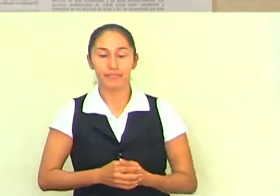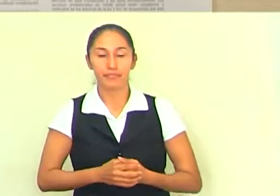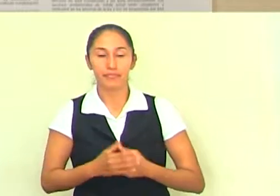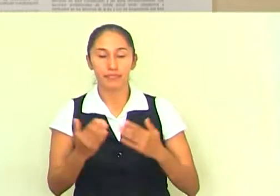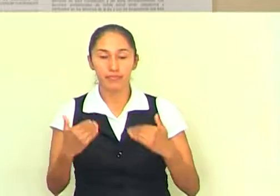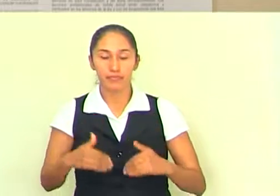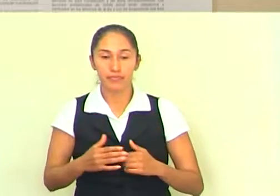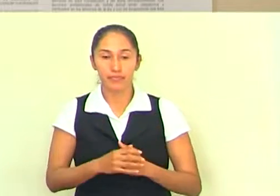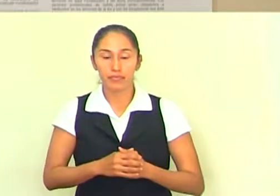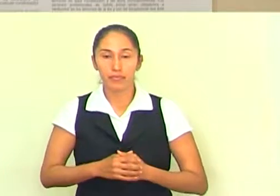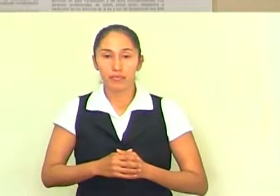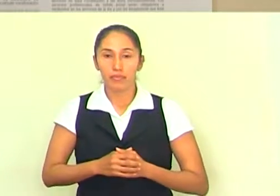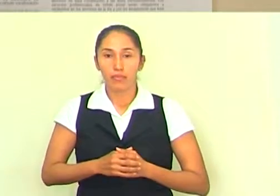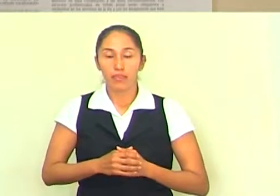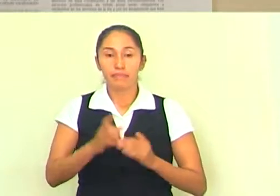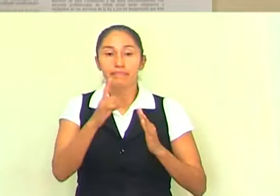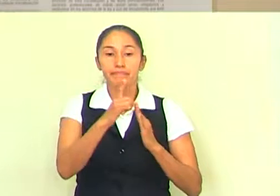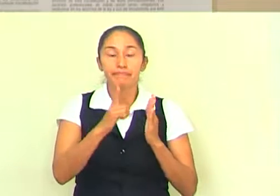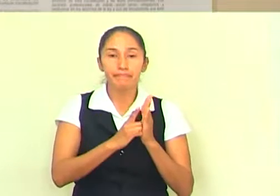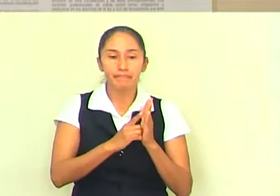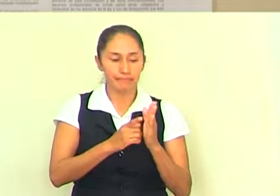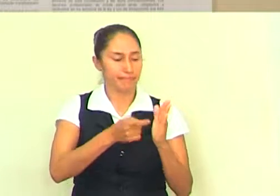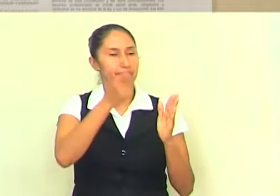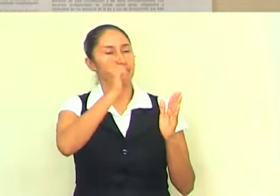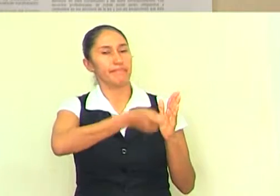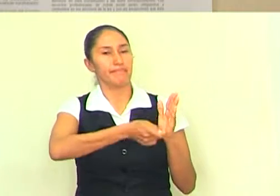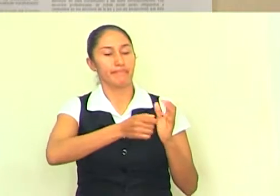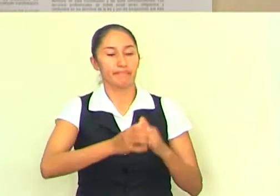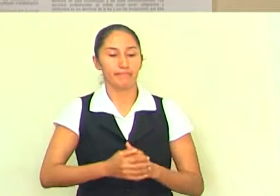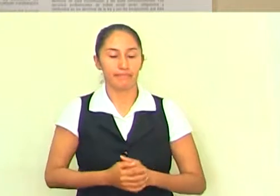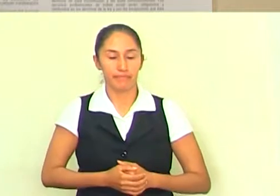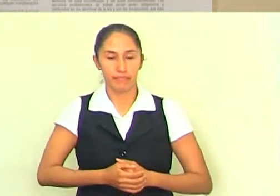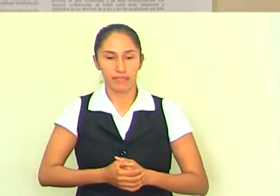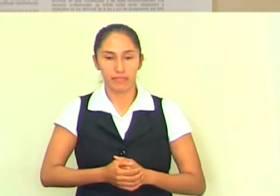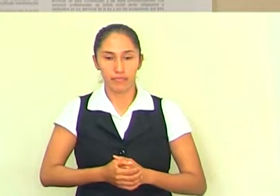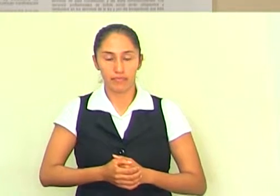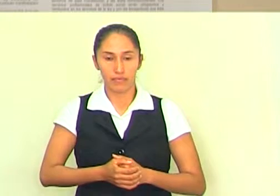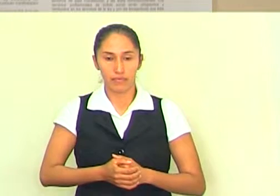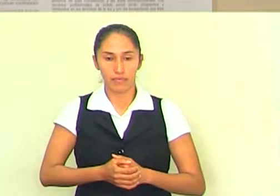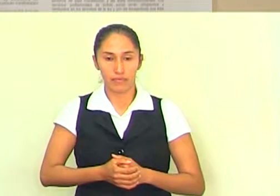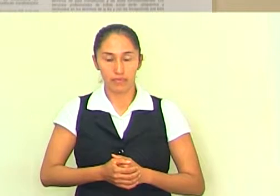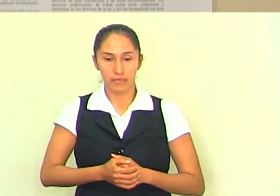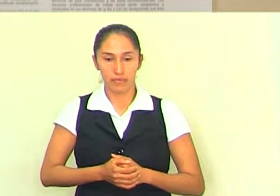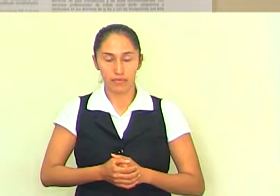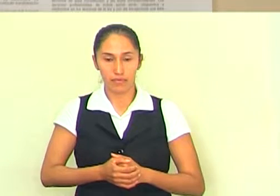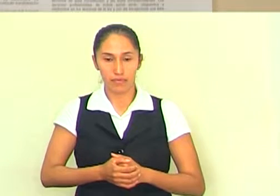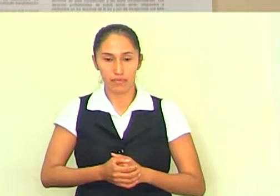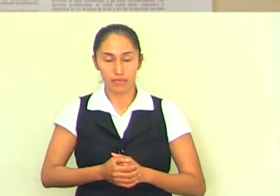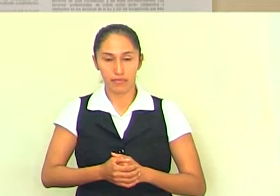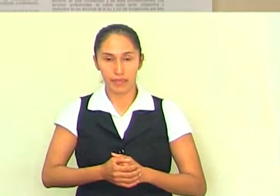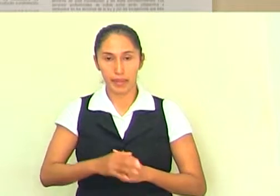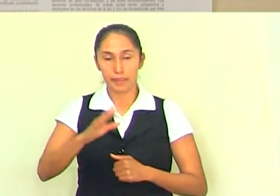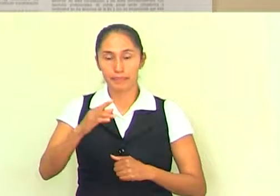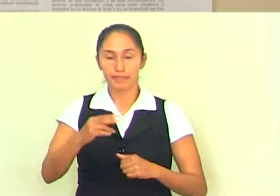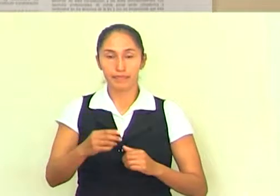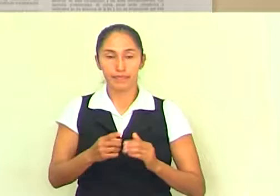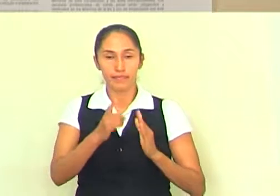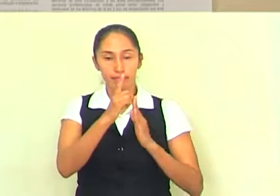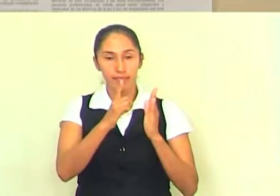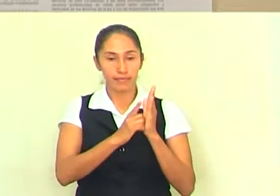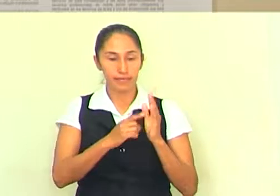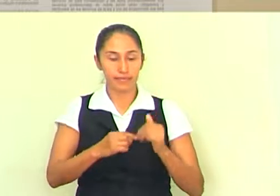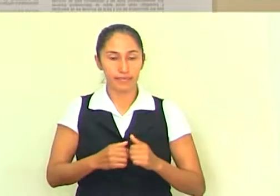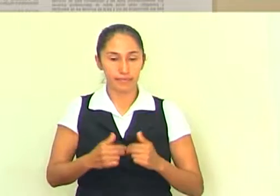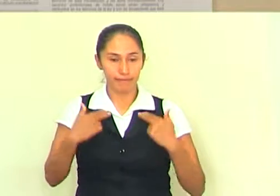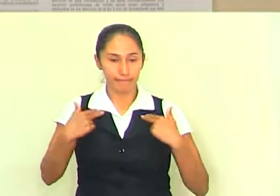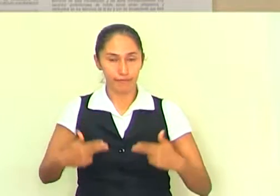entonces hablamos? Pues hablamos de la Declaración Universal de los Derechos Humanos que se estableció en